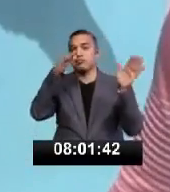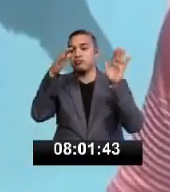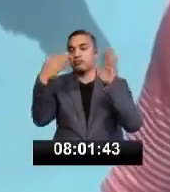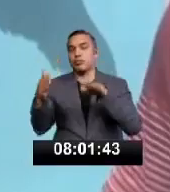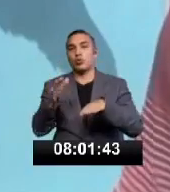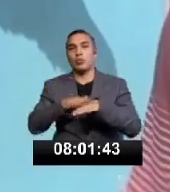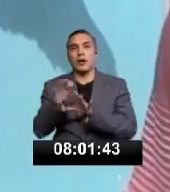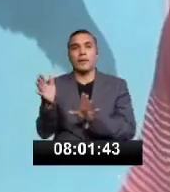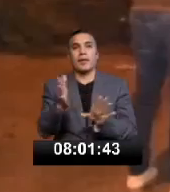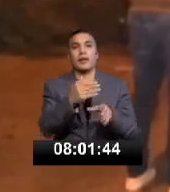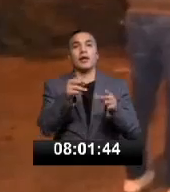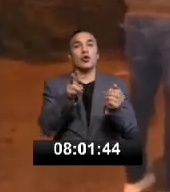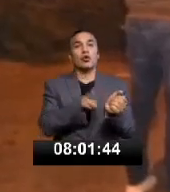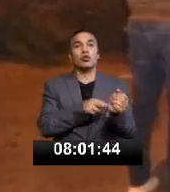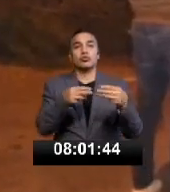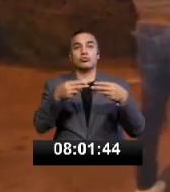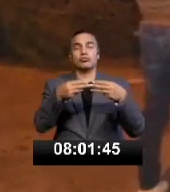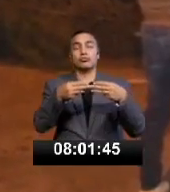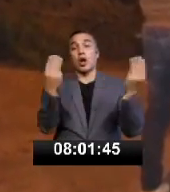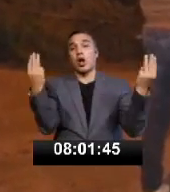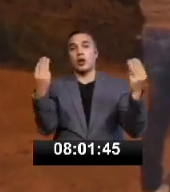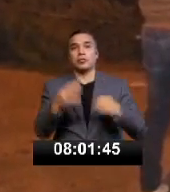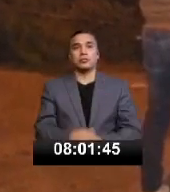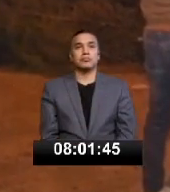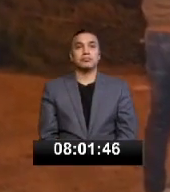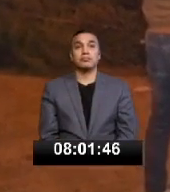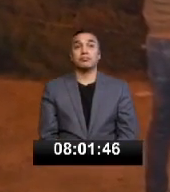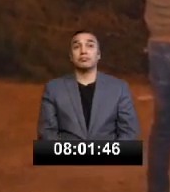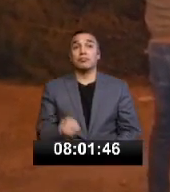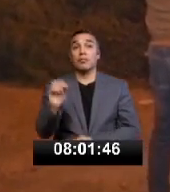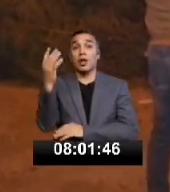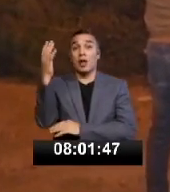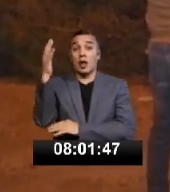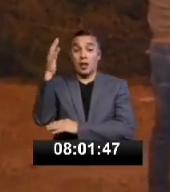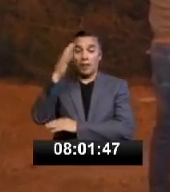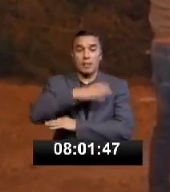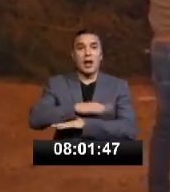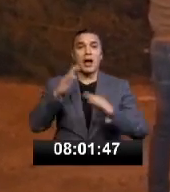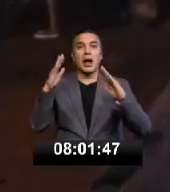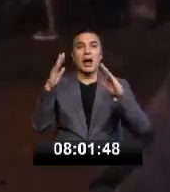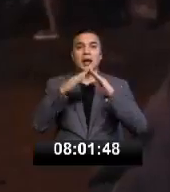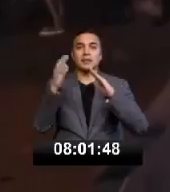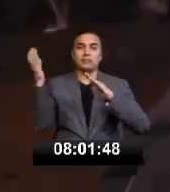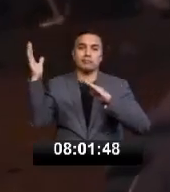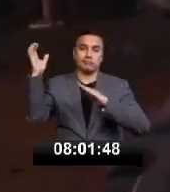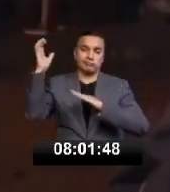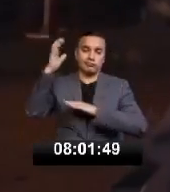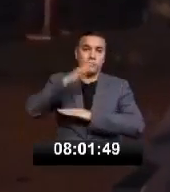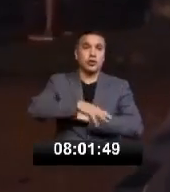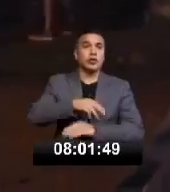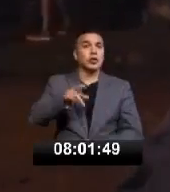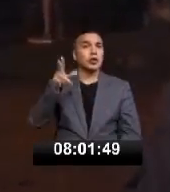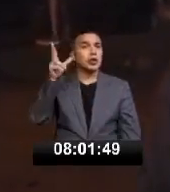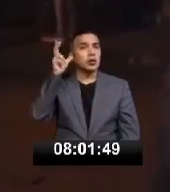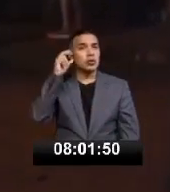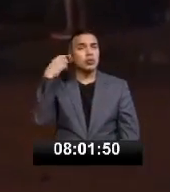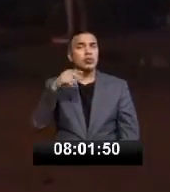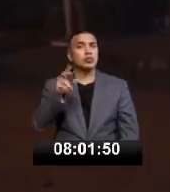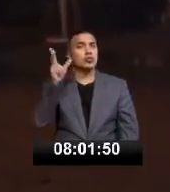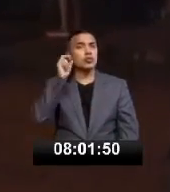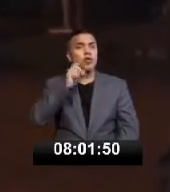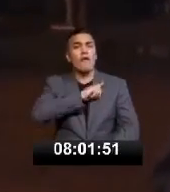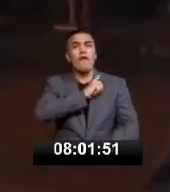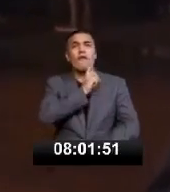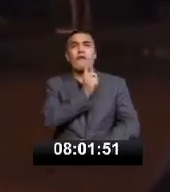había arrancado unos cables eléctricos. En otro sector, un árbol cayó sobre una vivienda afectando su techo. Se escuchó que sonó las hojas,